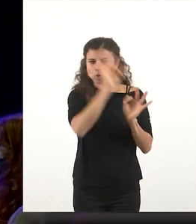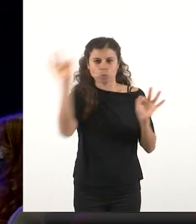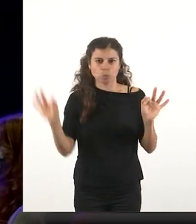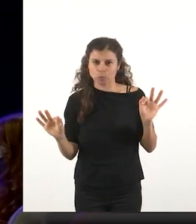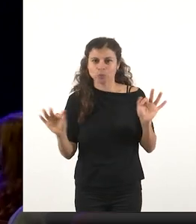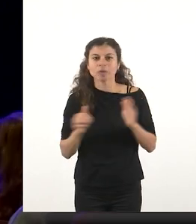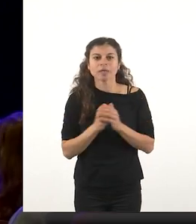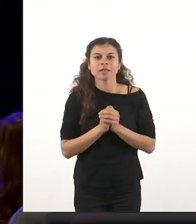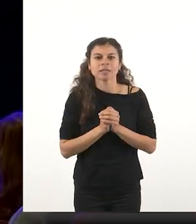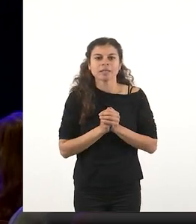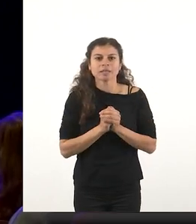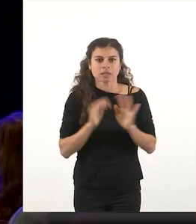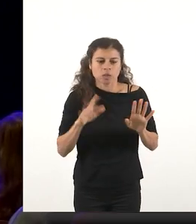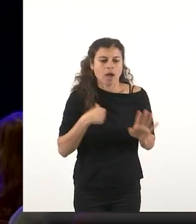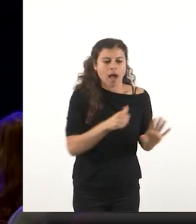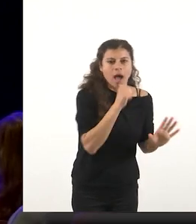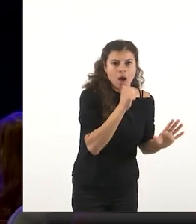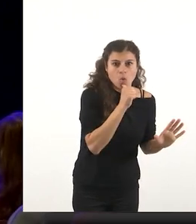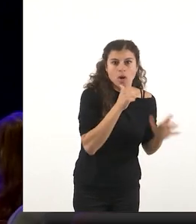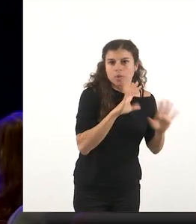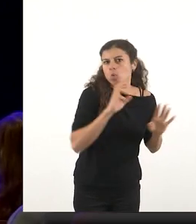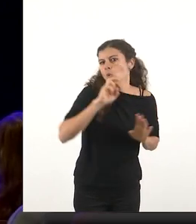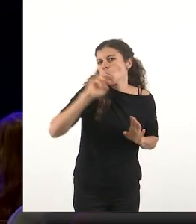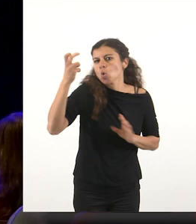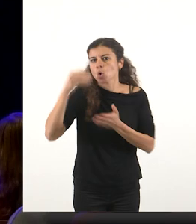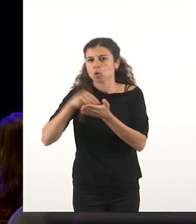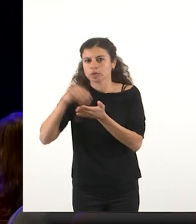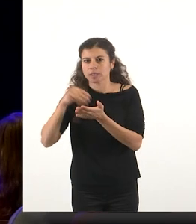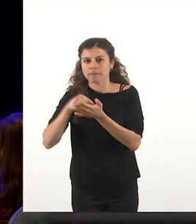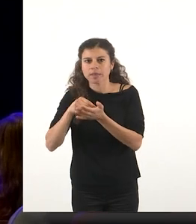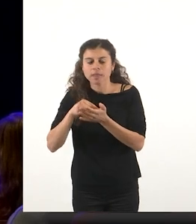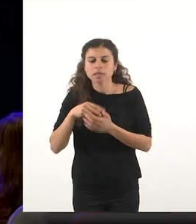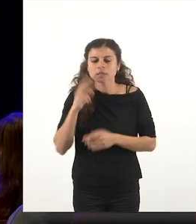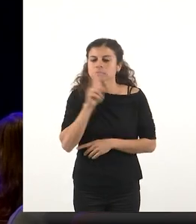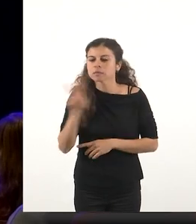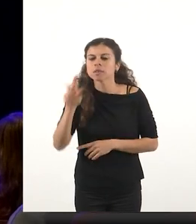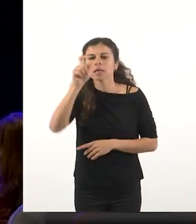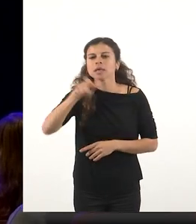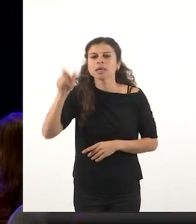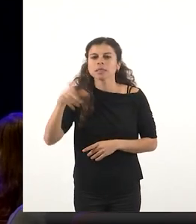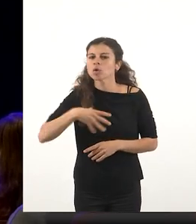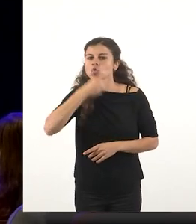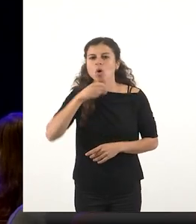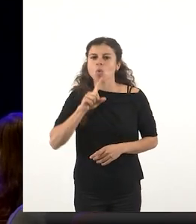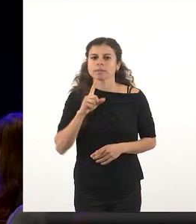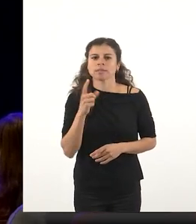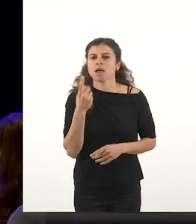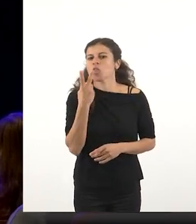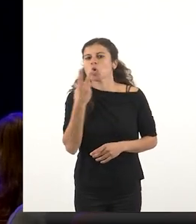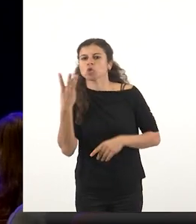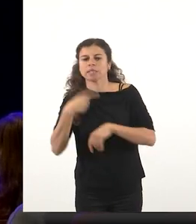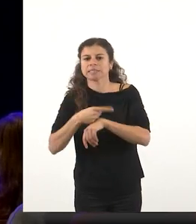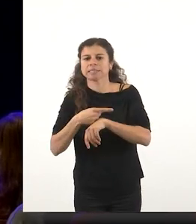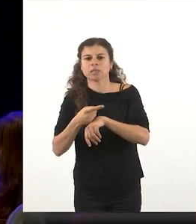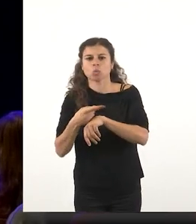escena, cuando yo... Hoy porque he dicho de tomar agua, pero en otro momento la gente más de 3 segundos no aguanta. Porque lo que estoy haciendo en este momento es la escena